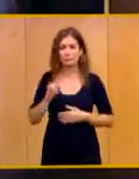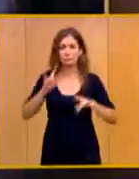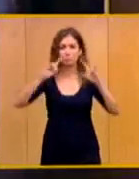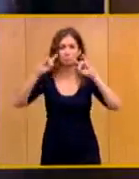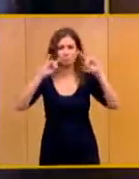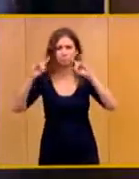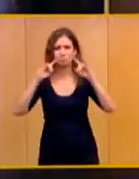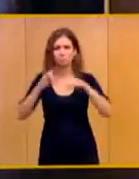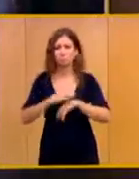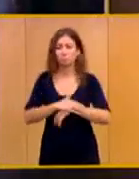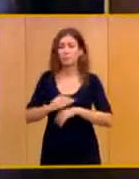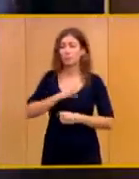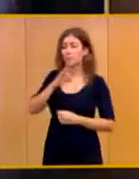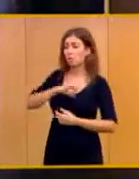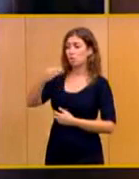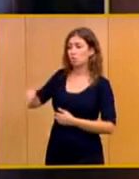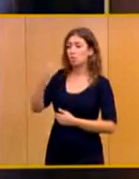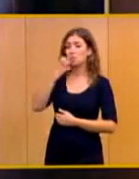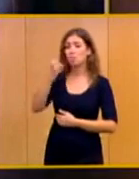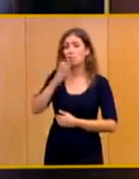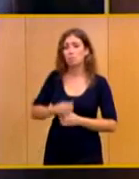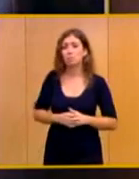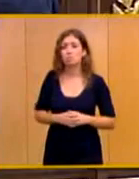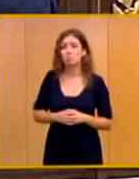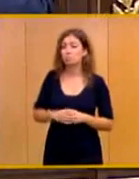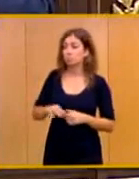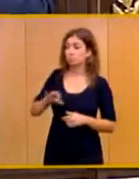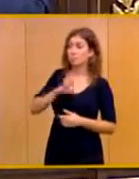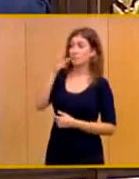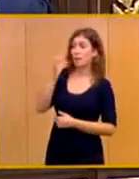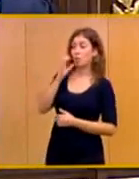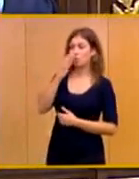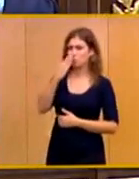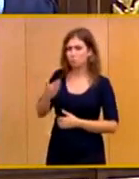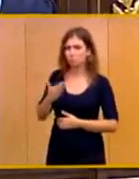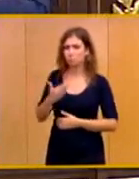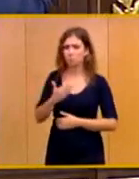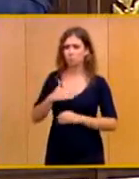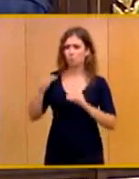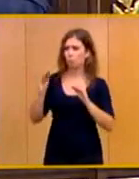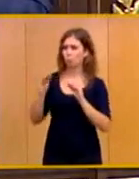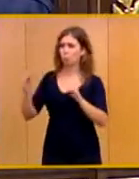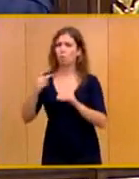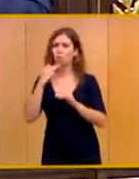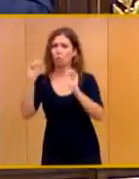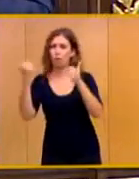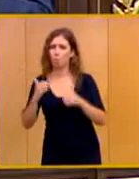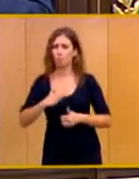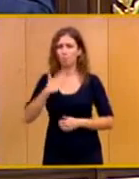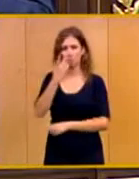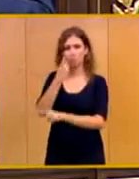señor Rajoy, no. Silencio, por favor. Pero además, si yo he dicho que tengo otro tono que el de ustedes y que el del señor Rajoy en esta tribuna,